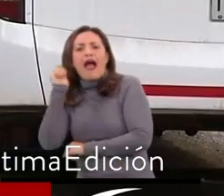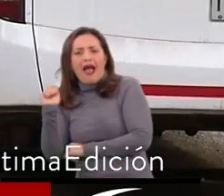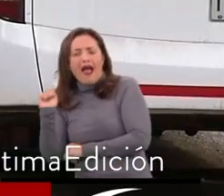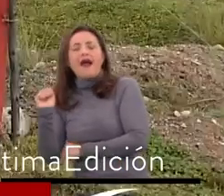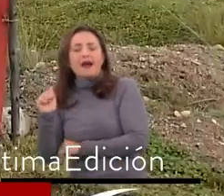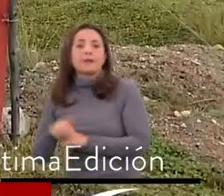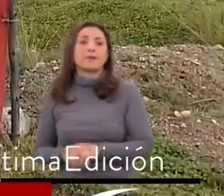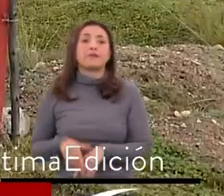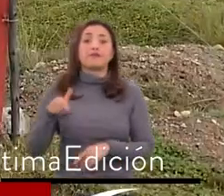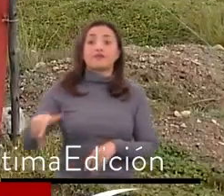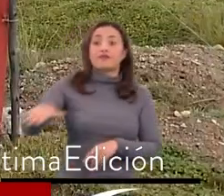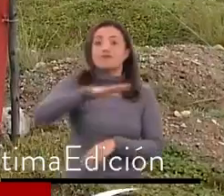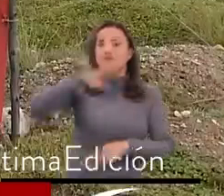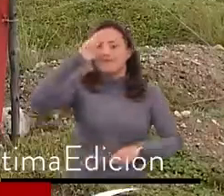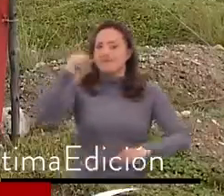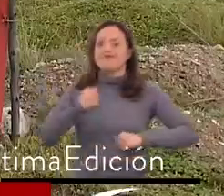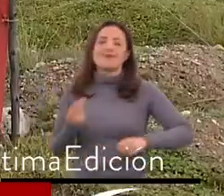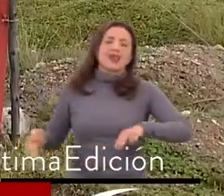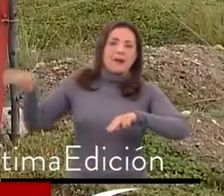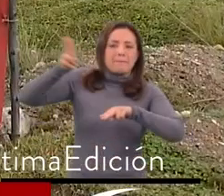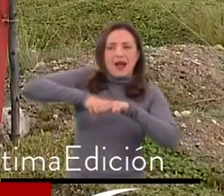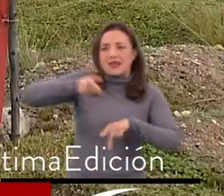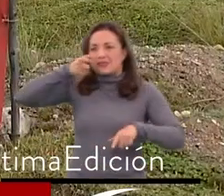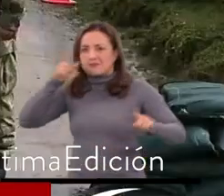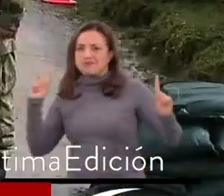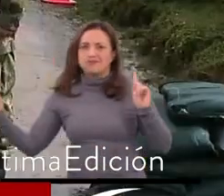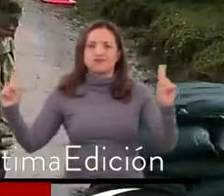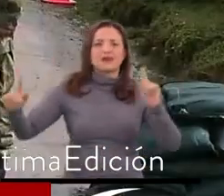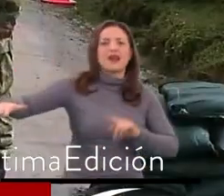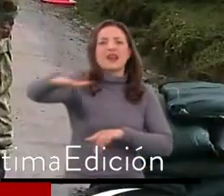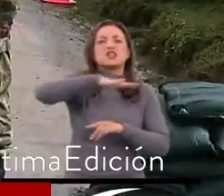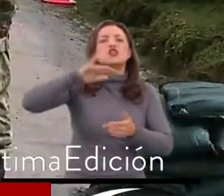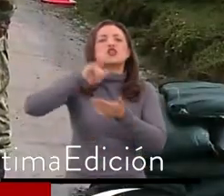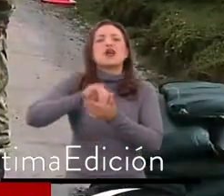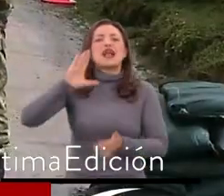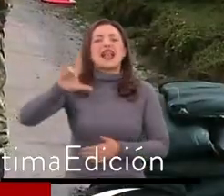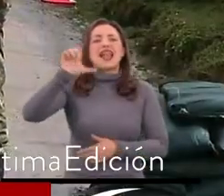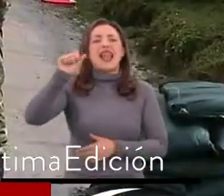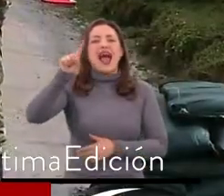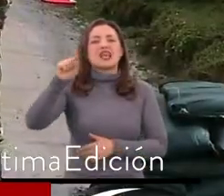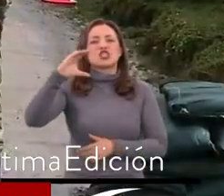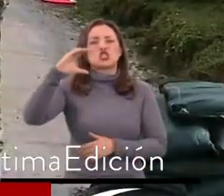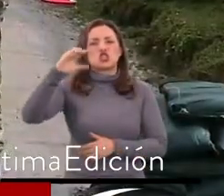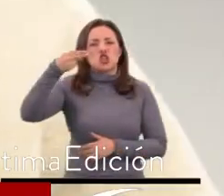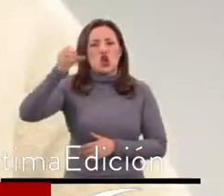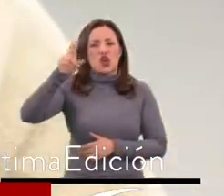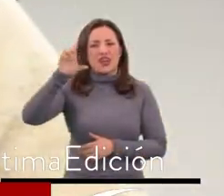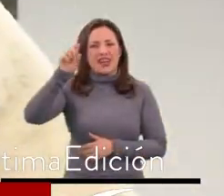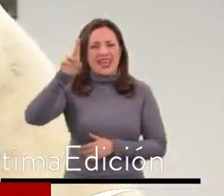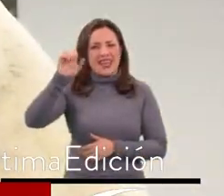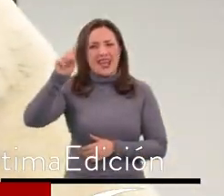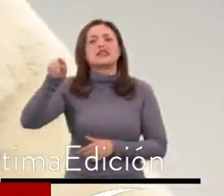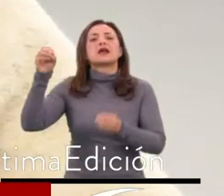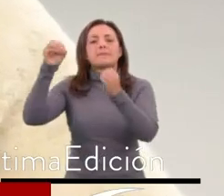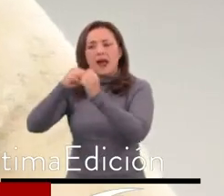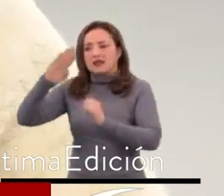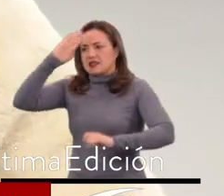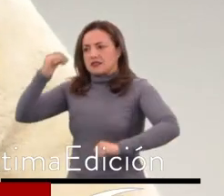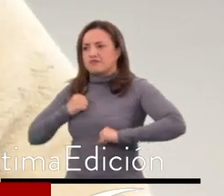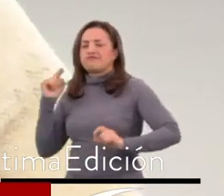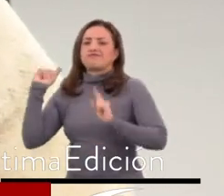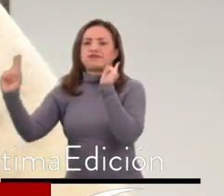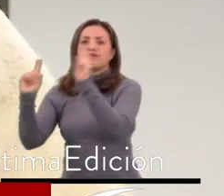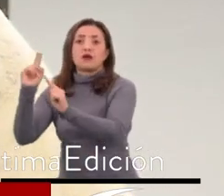ejército reforzó la seguridad. A la vereda Las Chorreras, donde ocurrieron los hechos, también fueron enviados más soldados. Desde el año 2013 no